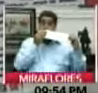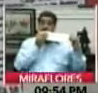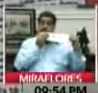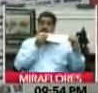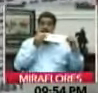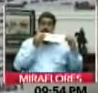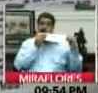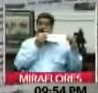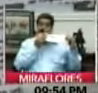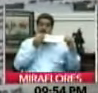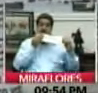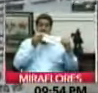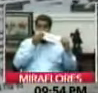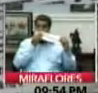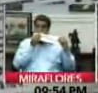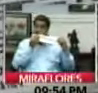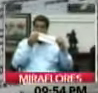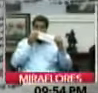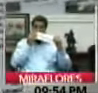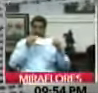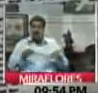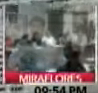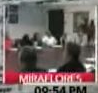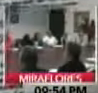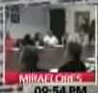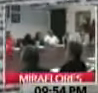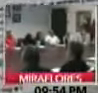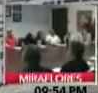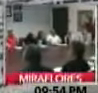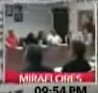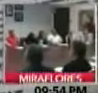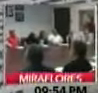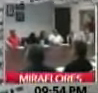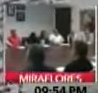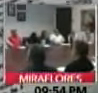Canachemata se retiró de la Cámara para no votar por Carmelo Lauría.